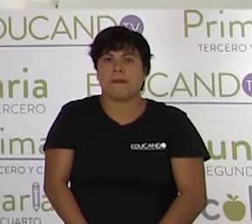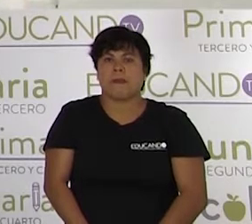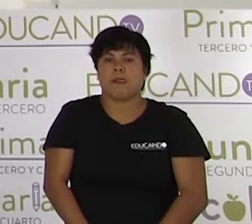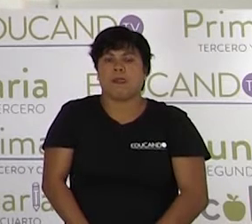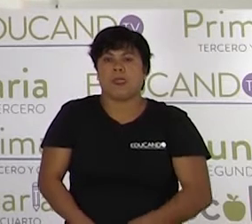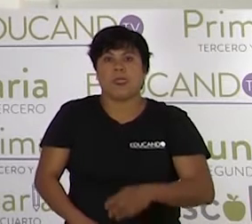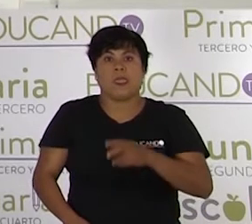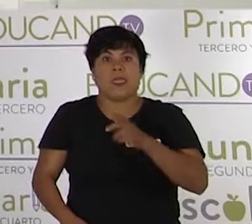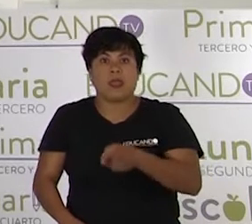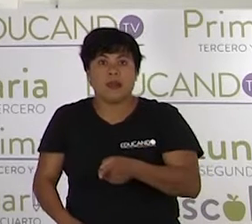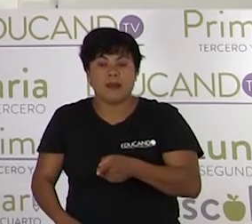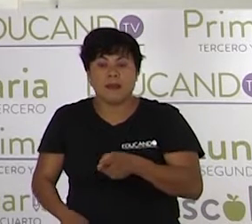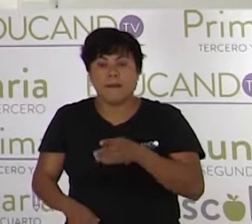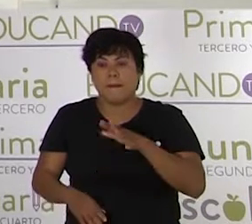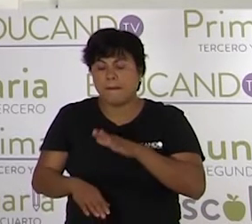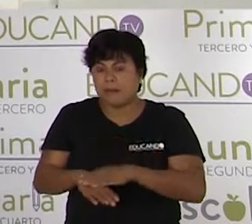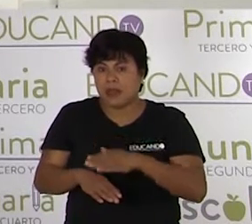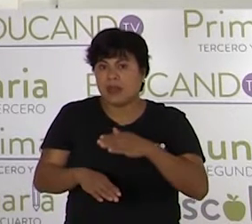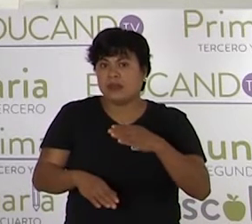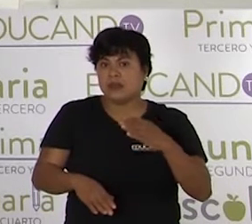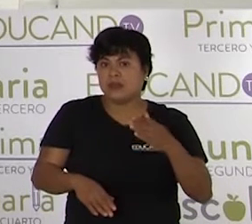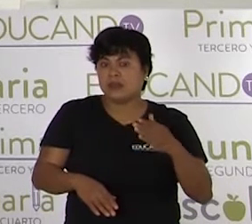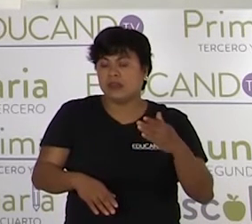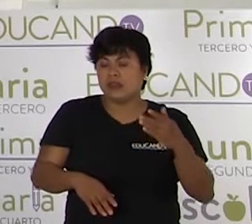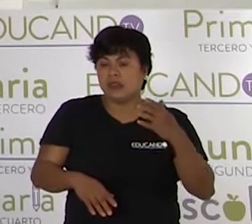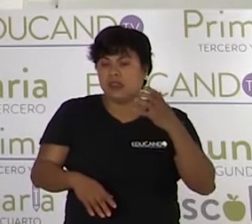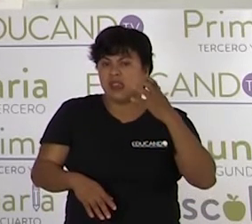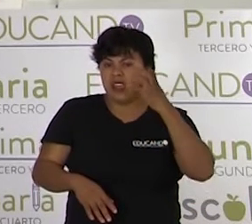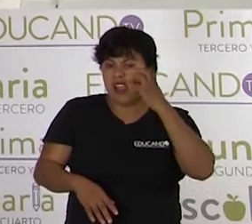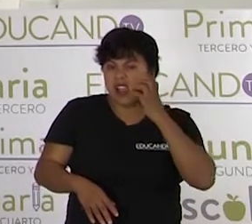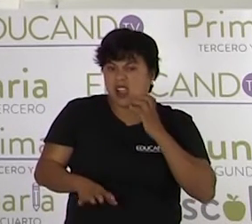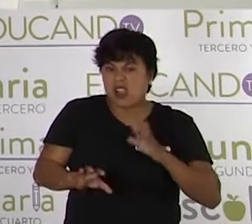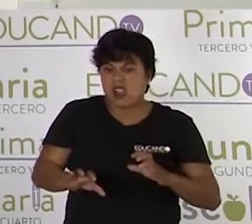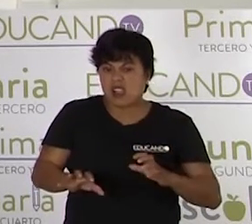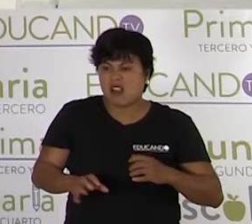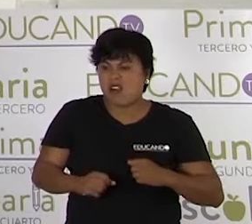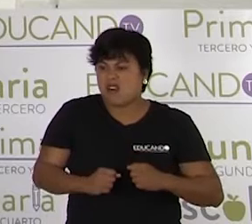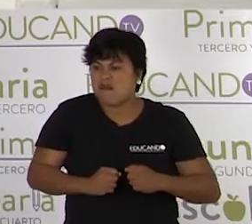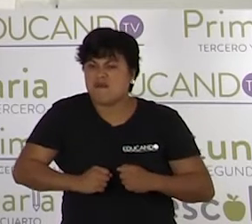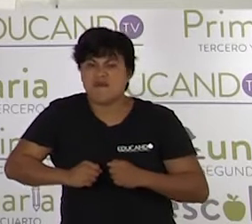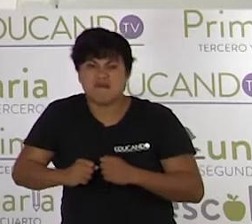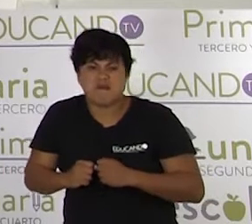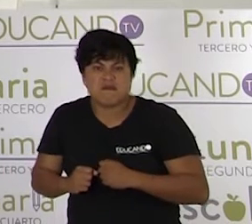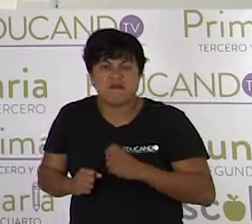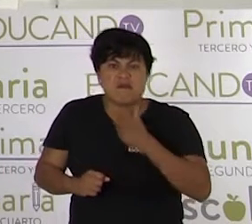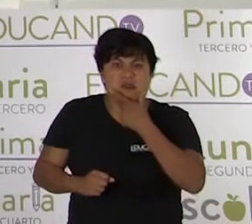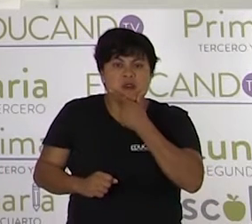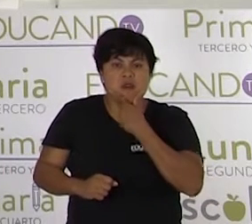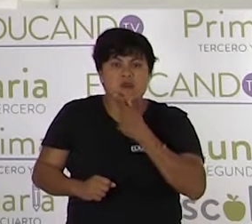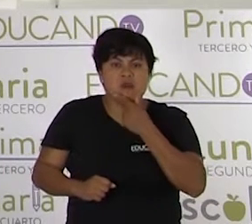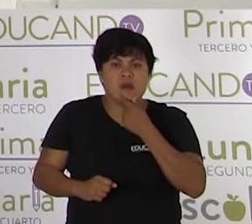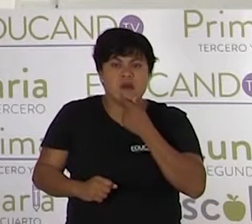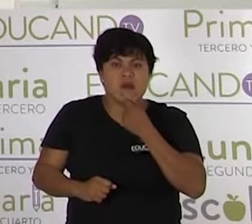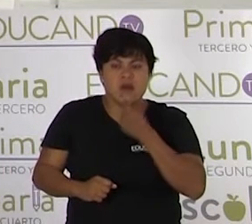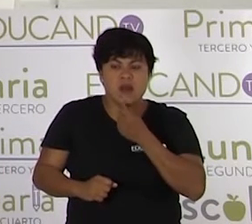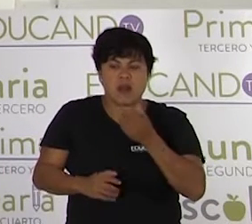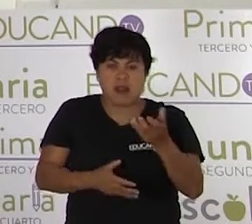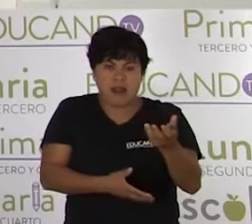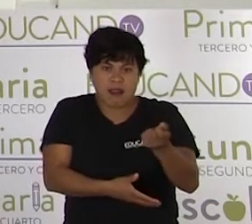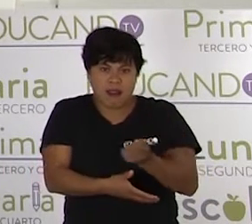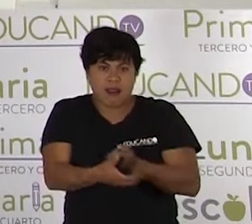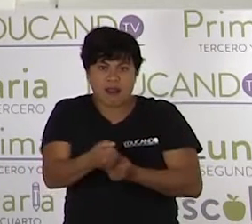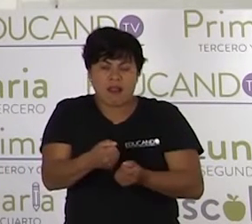Por más que alaba y por más que se empujaba, el hombre no que jalaba